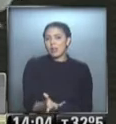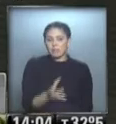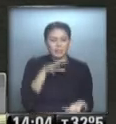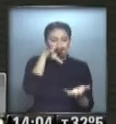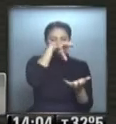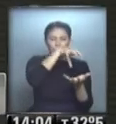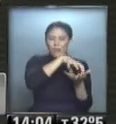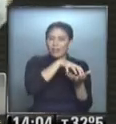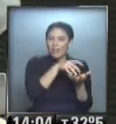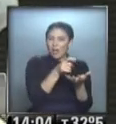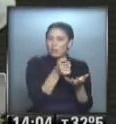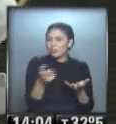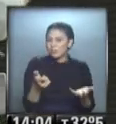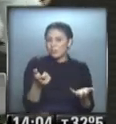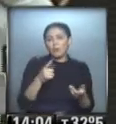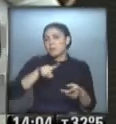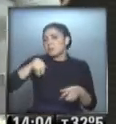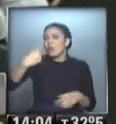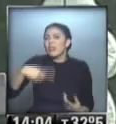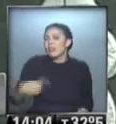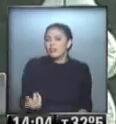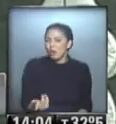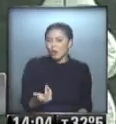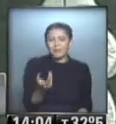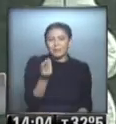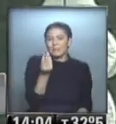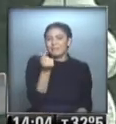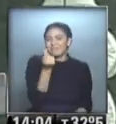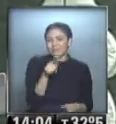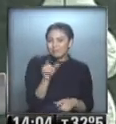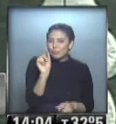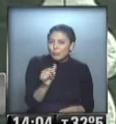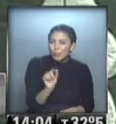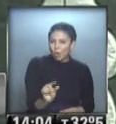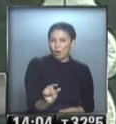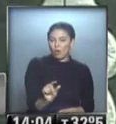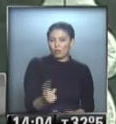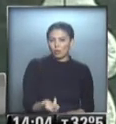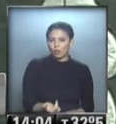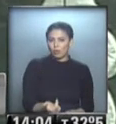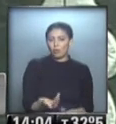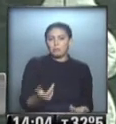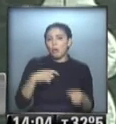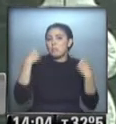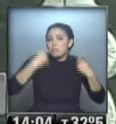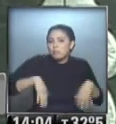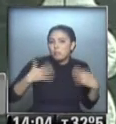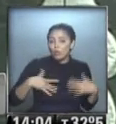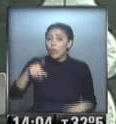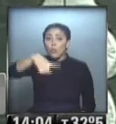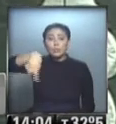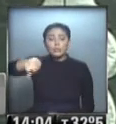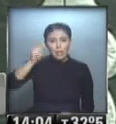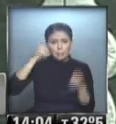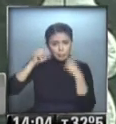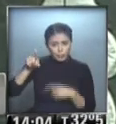saladeros o alguna otra cosa de muy poca importancia, o talabartería o ponchos. Ustedes